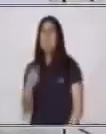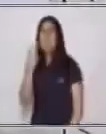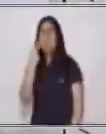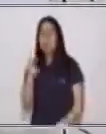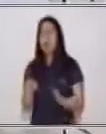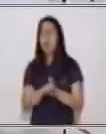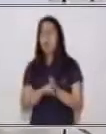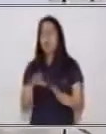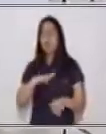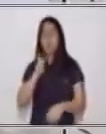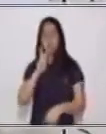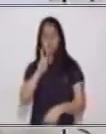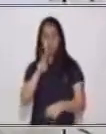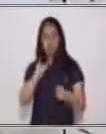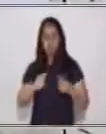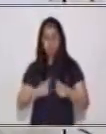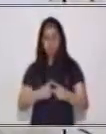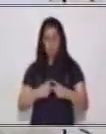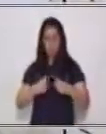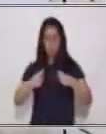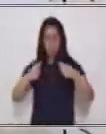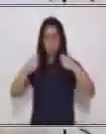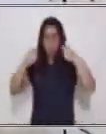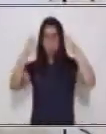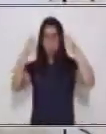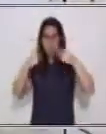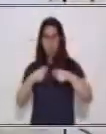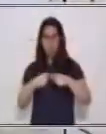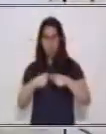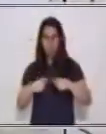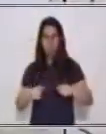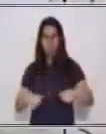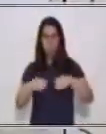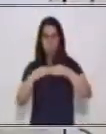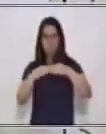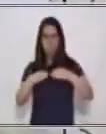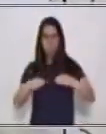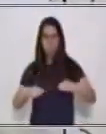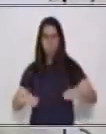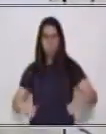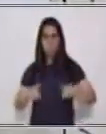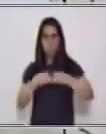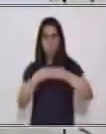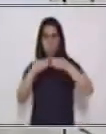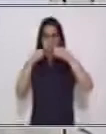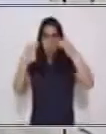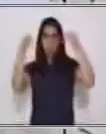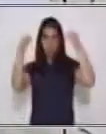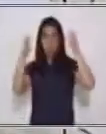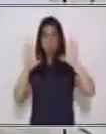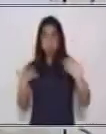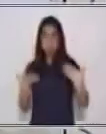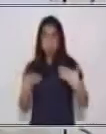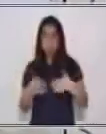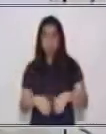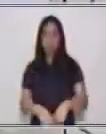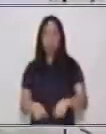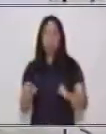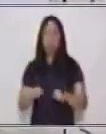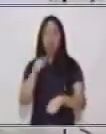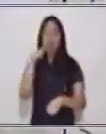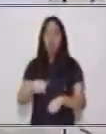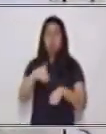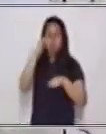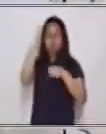eje, observamos el eje, y el plano ahora cortó los dos conos, ¿sí? Sin pasar por el